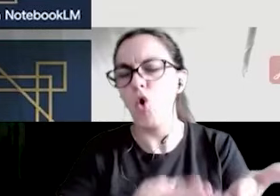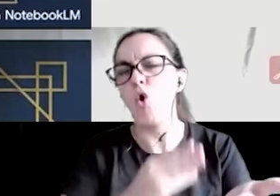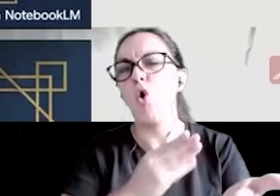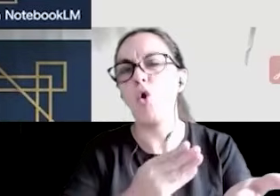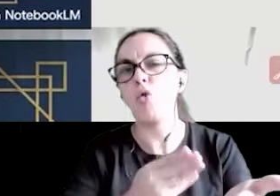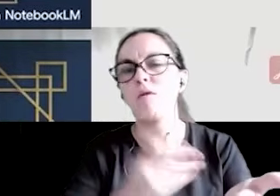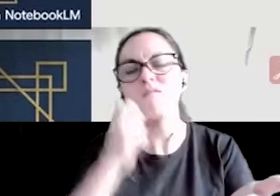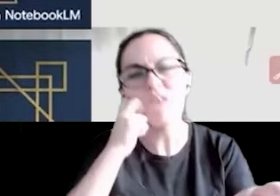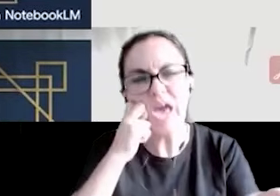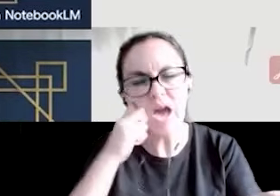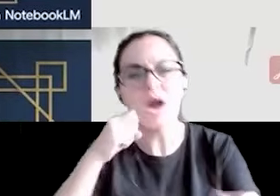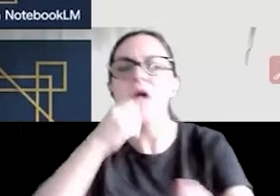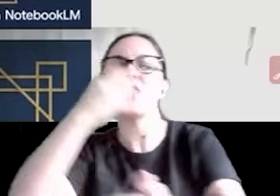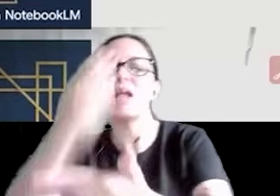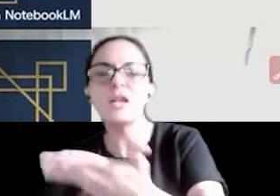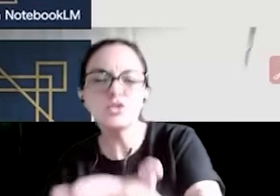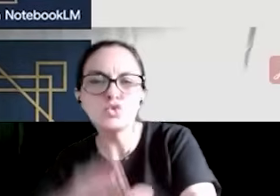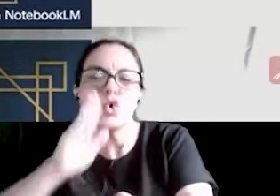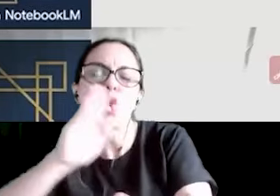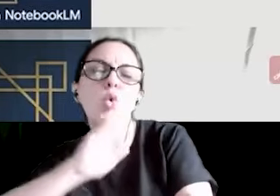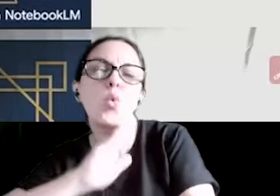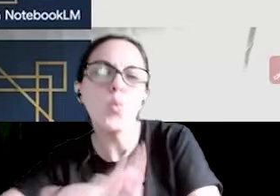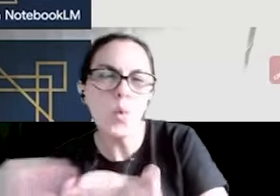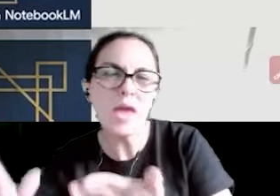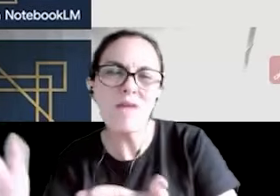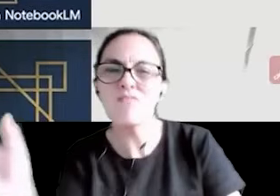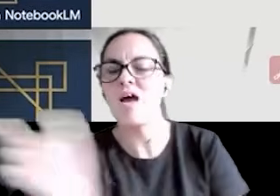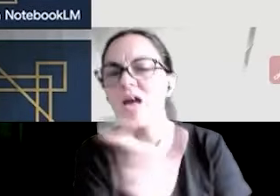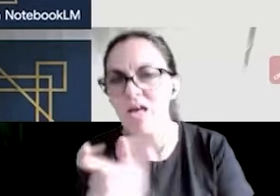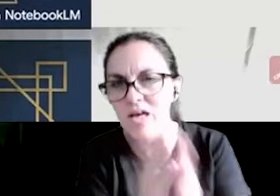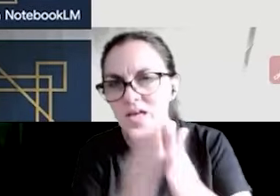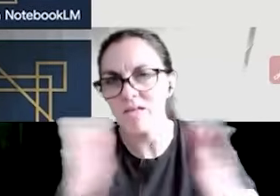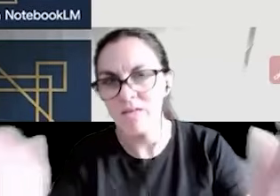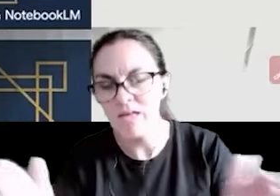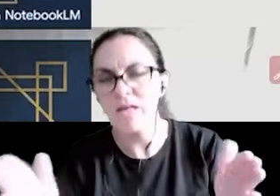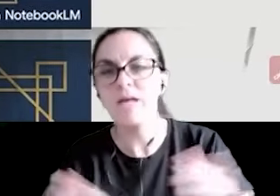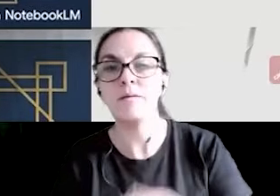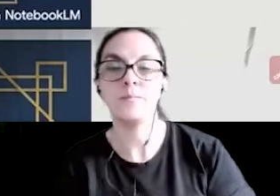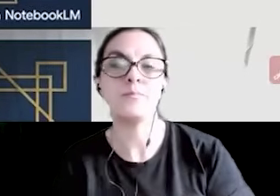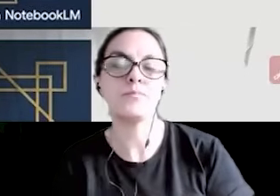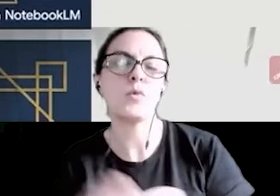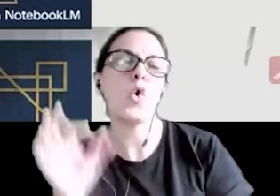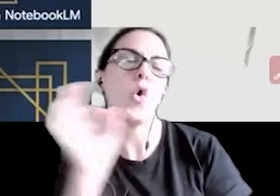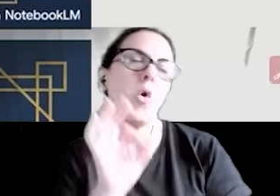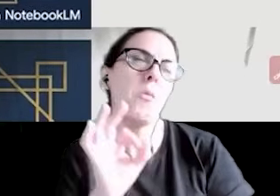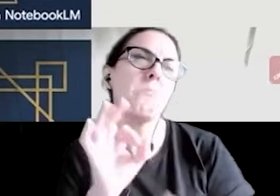que se analizan, eh, la situación de que se generan unas demoras